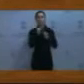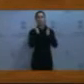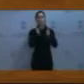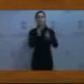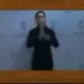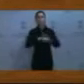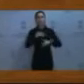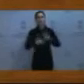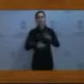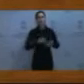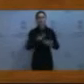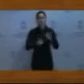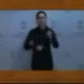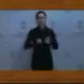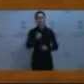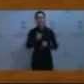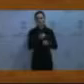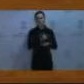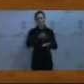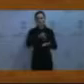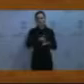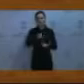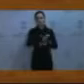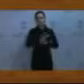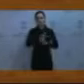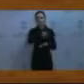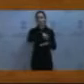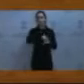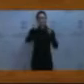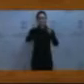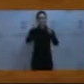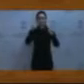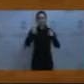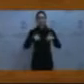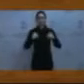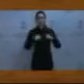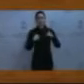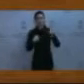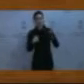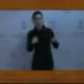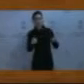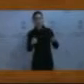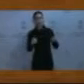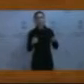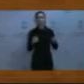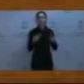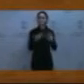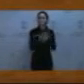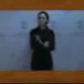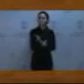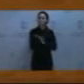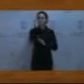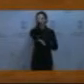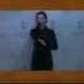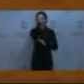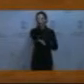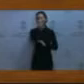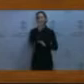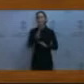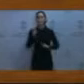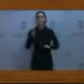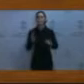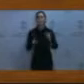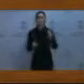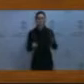procesos selectivos que se hacen en la Consejería de Educación. Y esa es la postura del Grupo Parlamentario Popular. Segundo, se